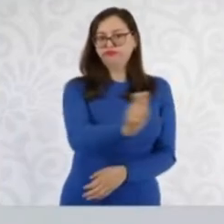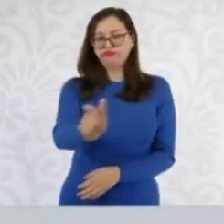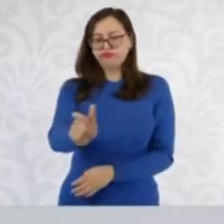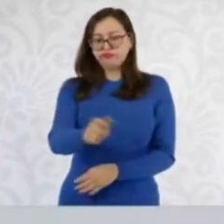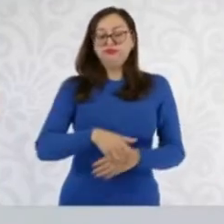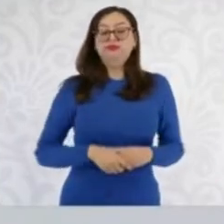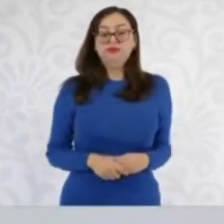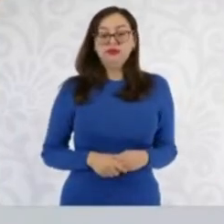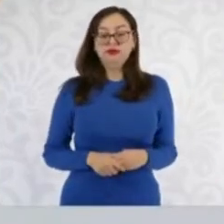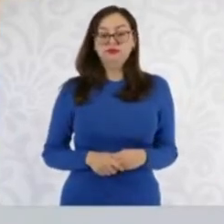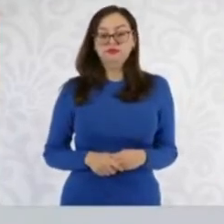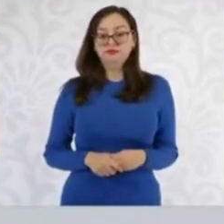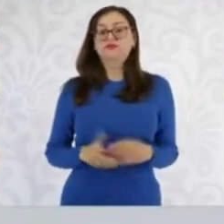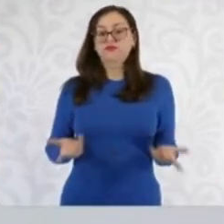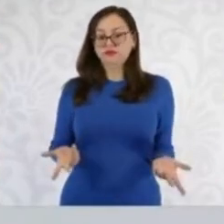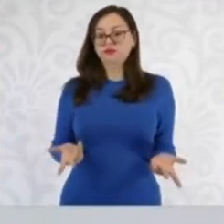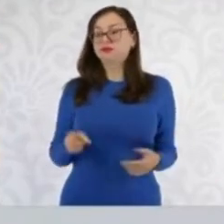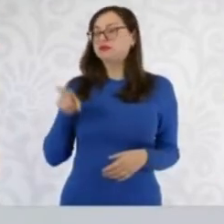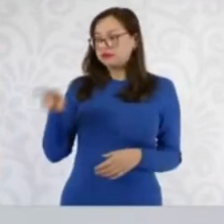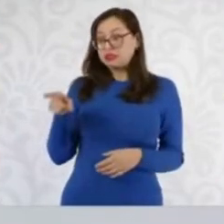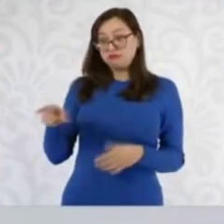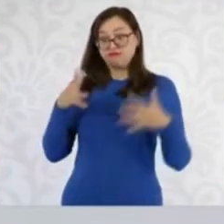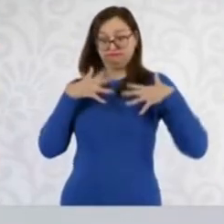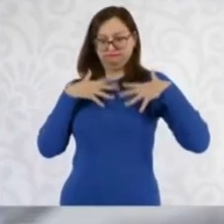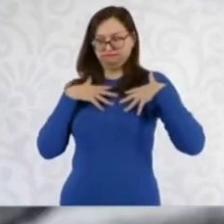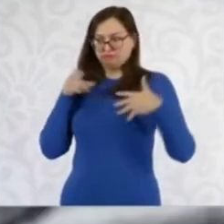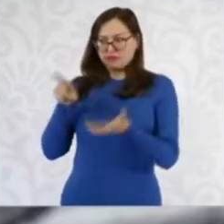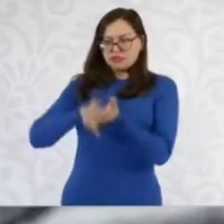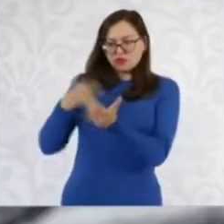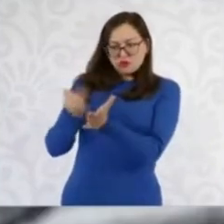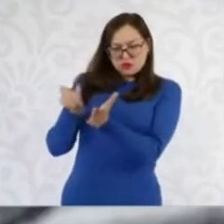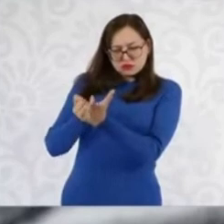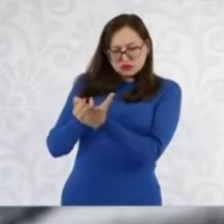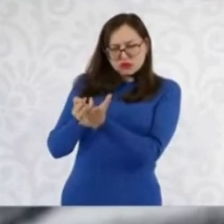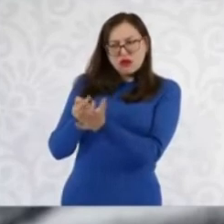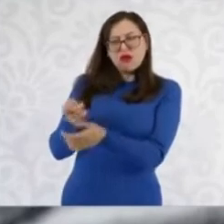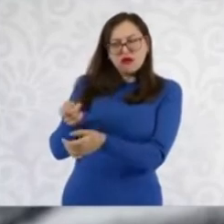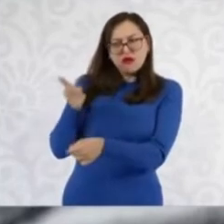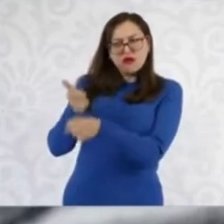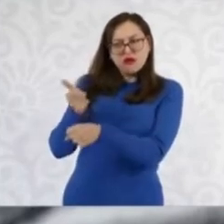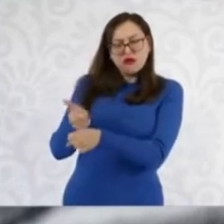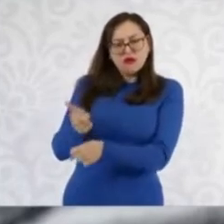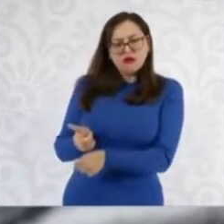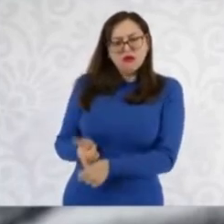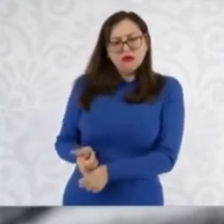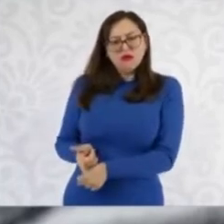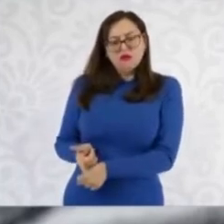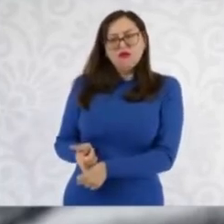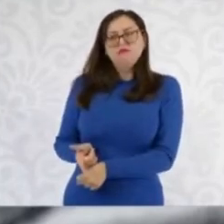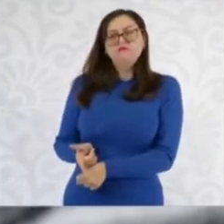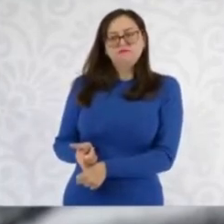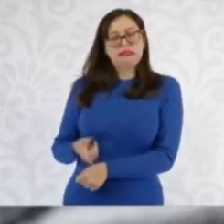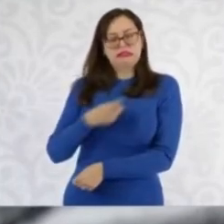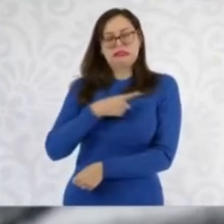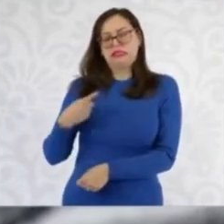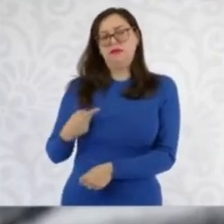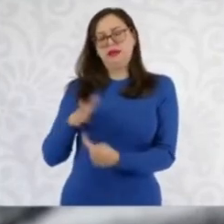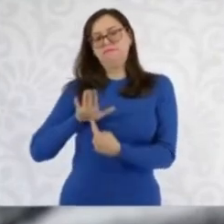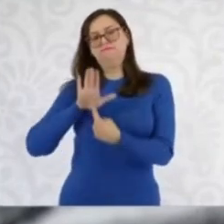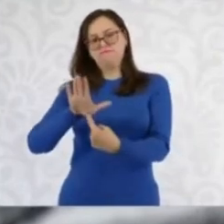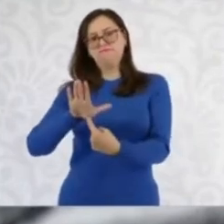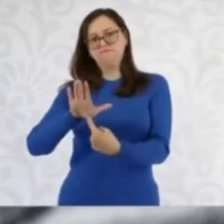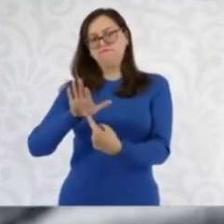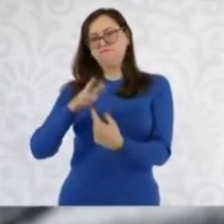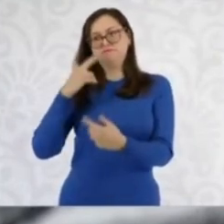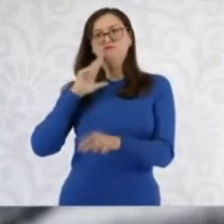Fundación Teletón, más allá de esto que en todo caso tendrá que explicarlo quiénes son sus miembros, sí cumple una función de